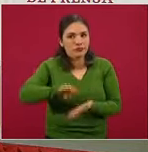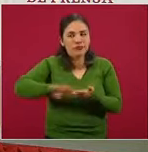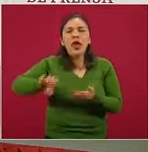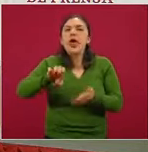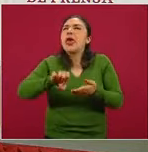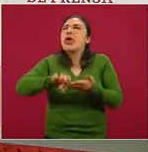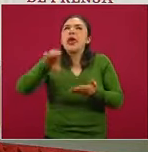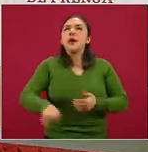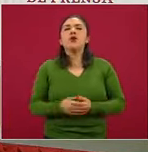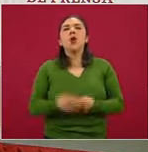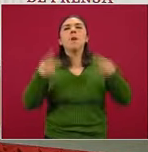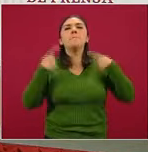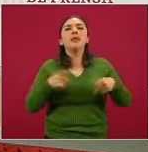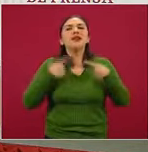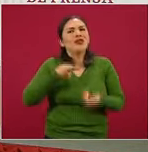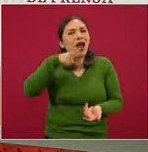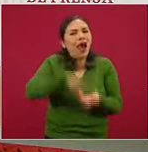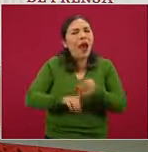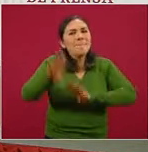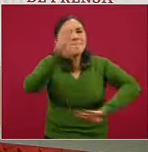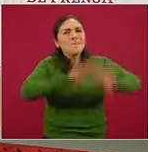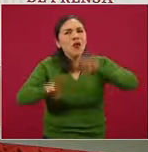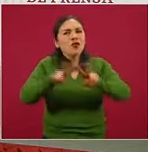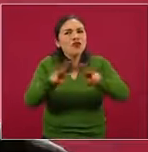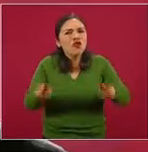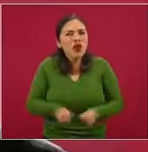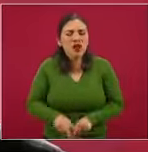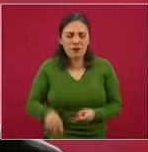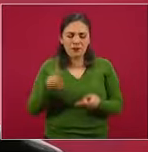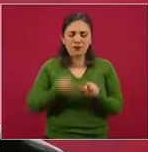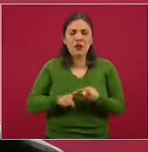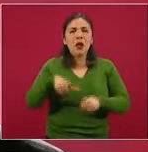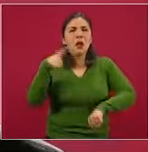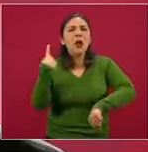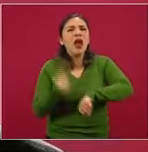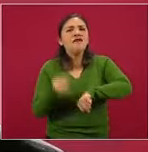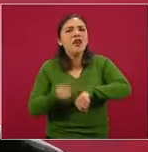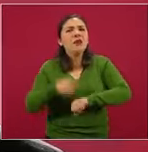personas biológicamente vulnerables, personas con inmunosupresión grave,